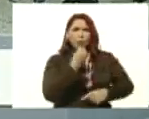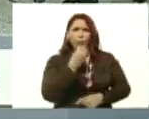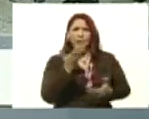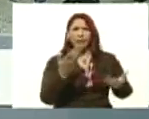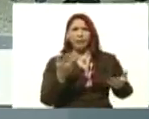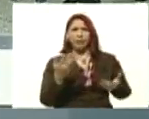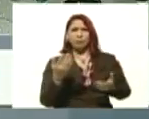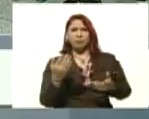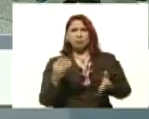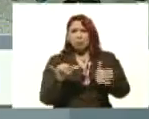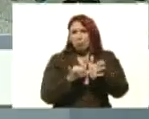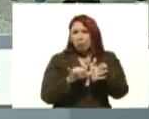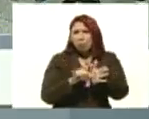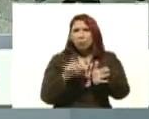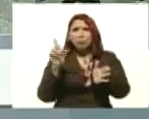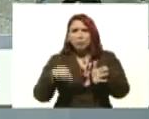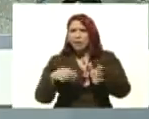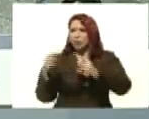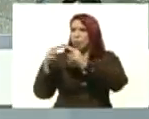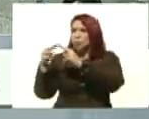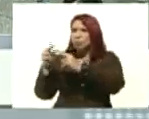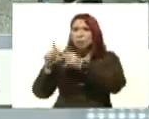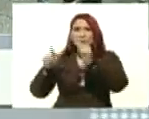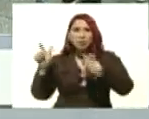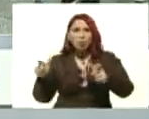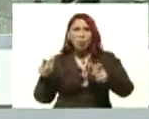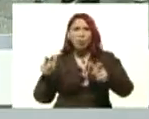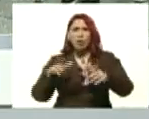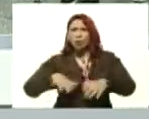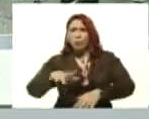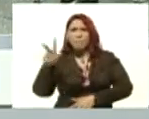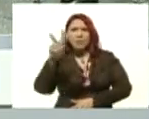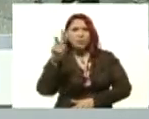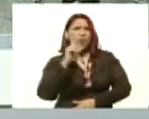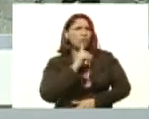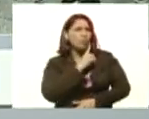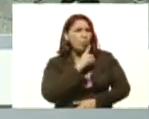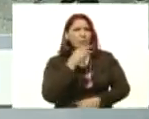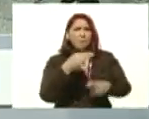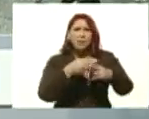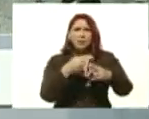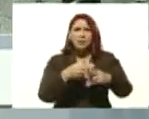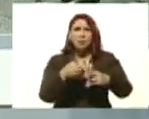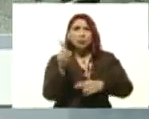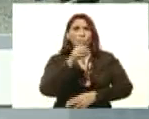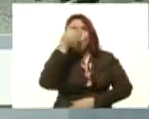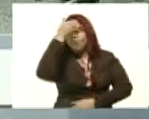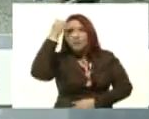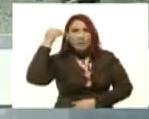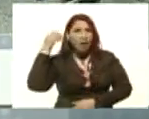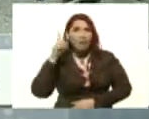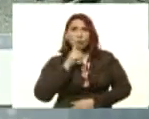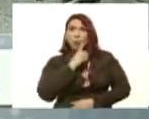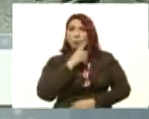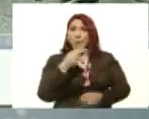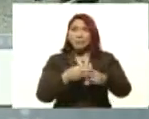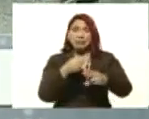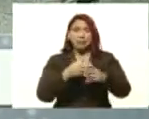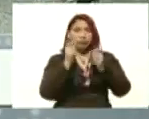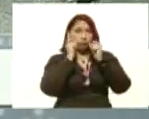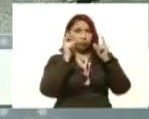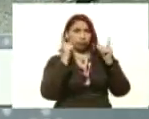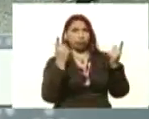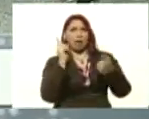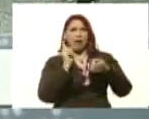esquina, conocía gente en todo el país con nombre y apellido, no se le olvidaba el nombre y el apellido.